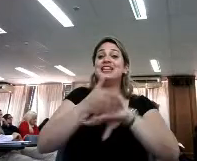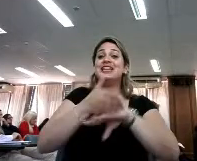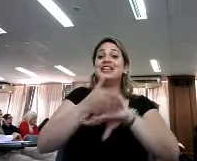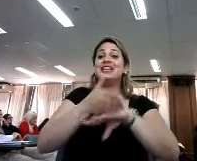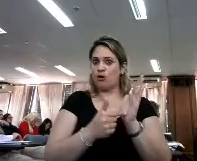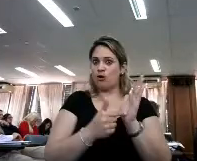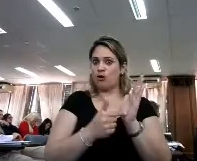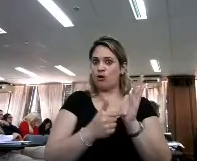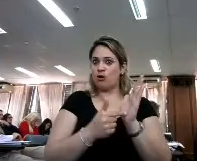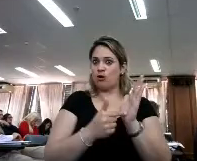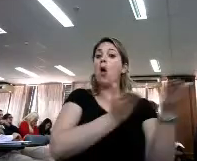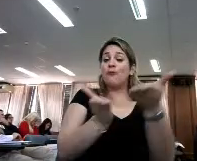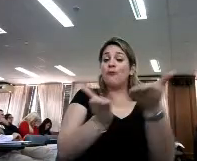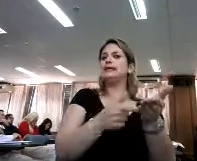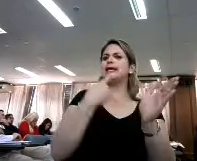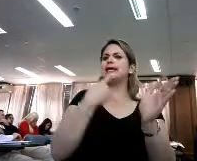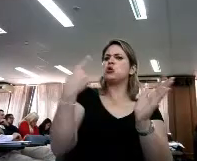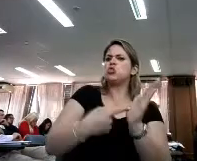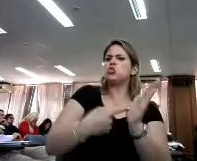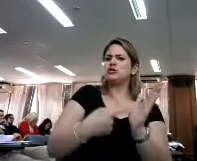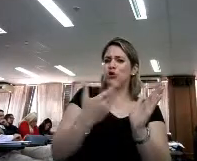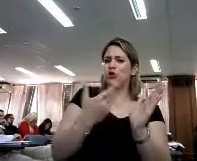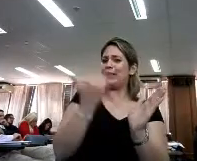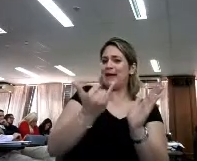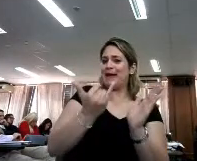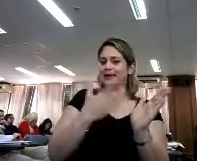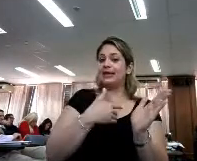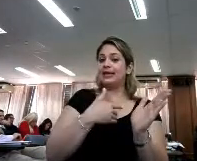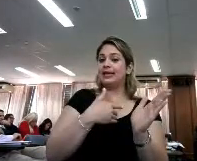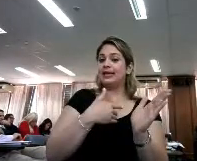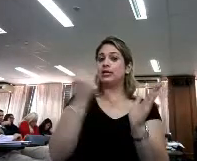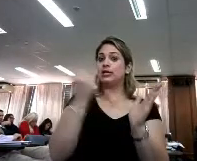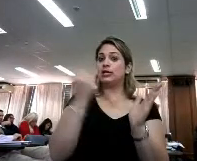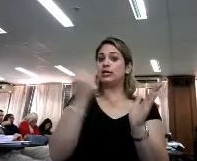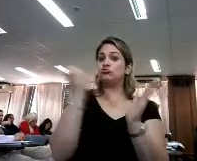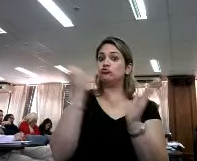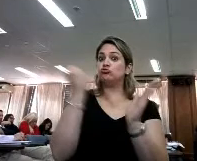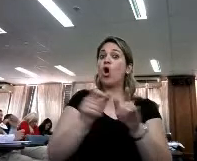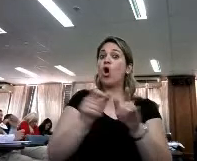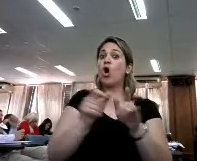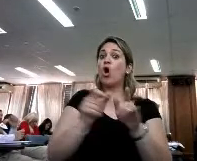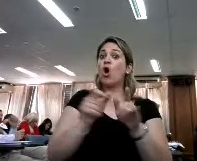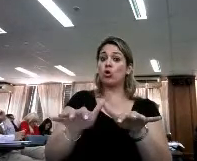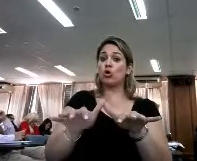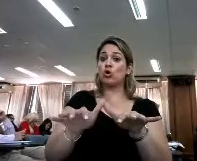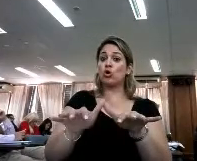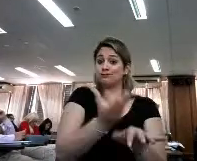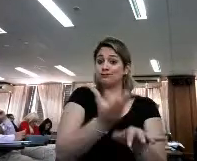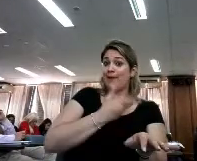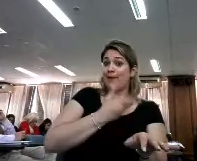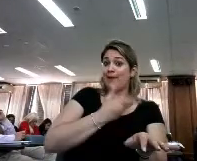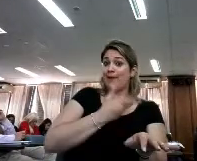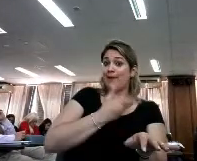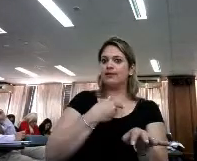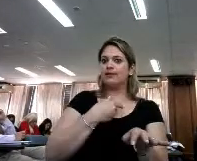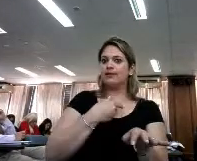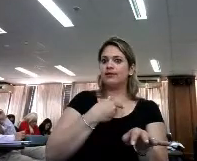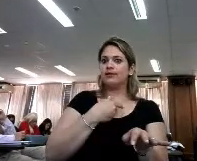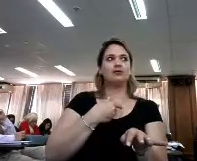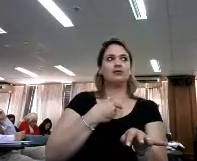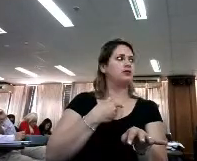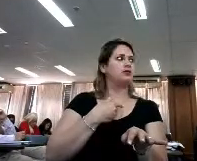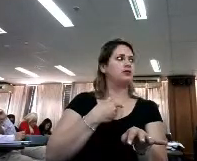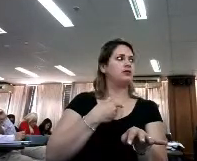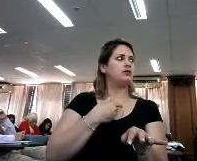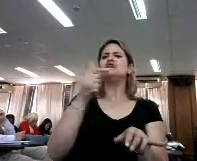obra es el que pone las condiciones. Normalmente es un sello electrónico que me permite a mí, cuando, no, yo no sé si aquí en